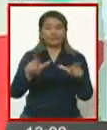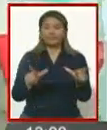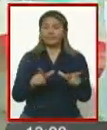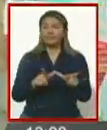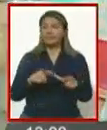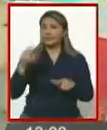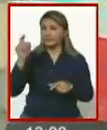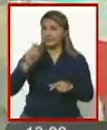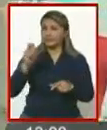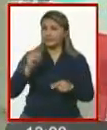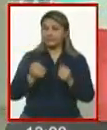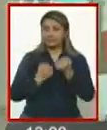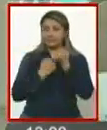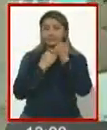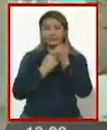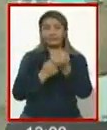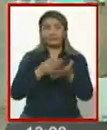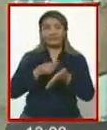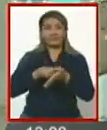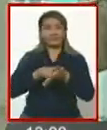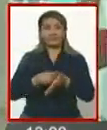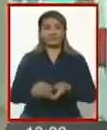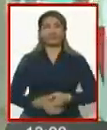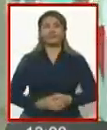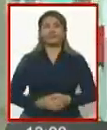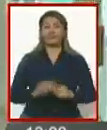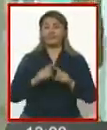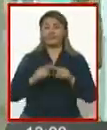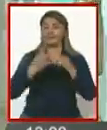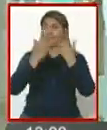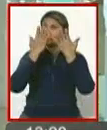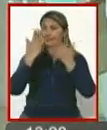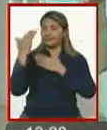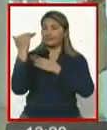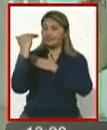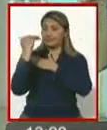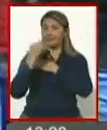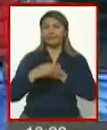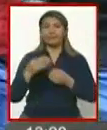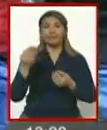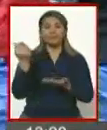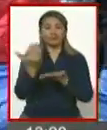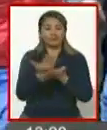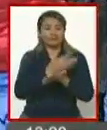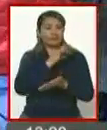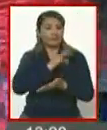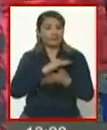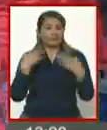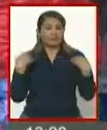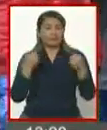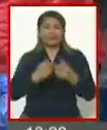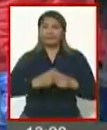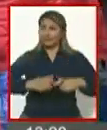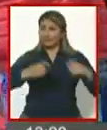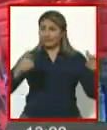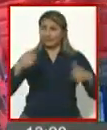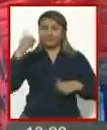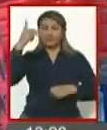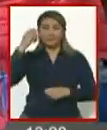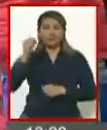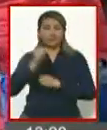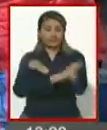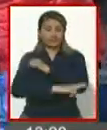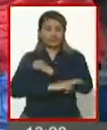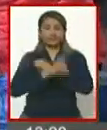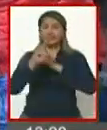pero que se necesita de más ayuda económica. Bueno, lamentablemente en Santa Cruz la crisis en salud es muy grande, ya que el gobierno